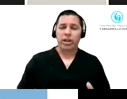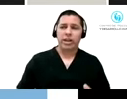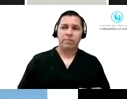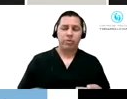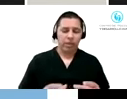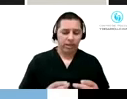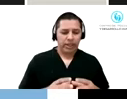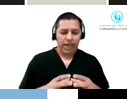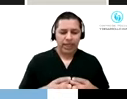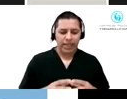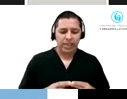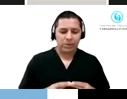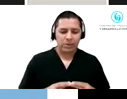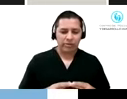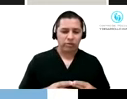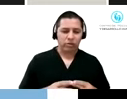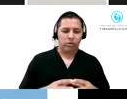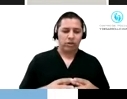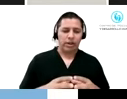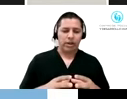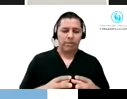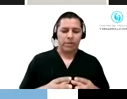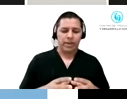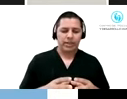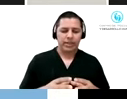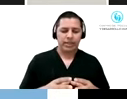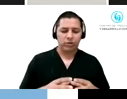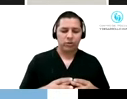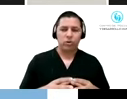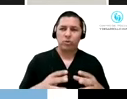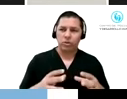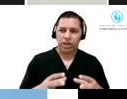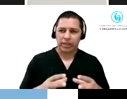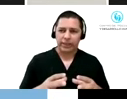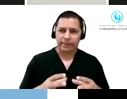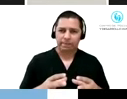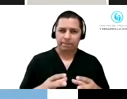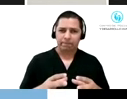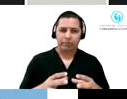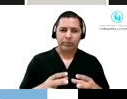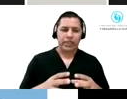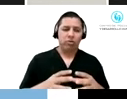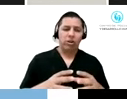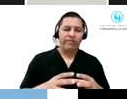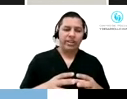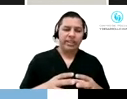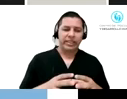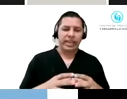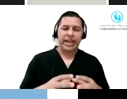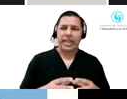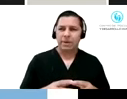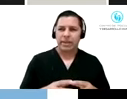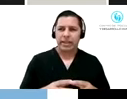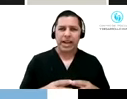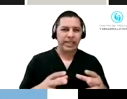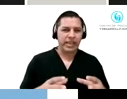Fútbol, por ejemplo. Analicemos el fútbol. En primera instancia son grupos grandes. Un énfasis en